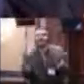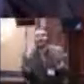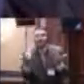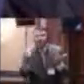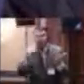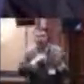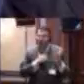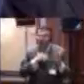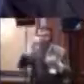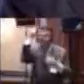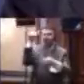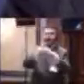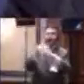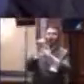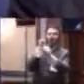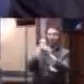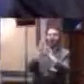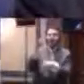en América Latina,